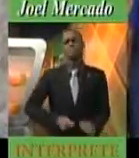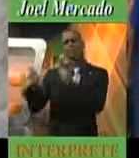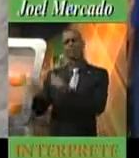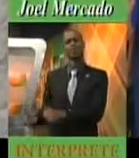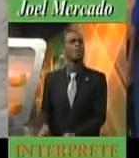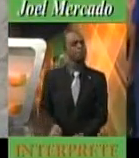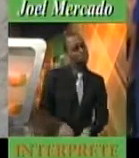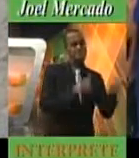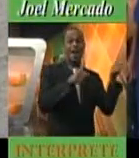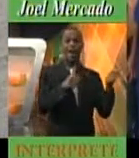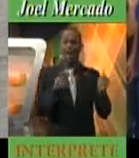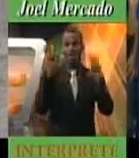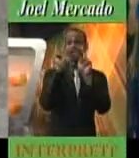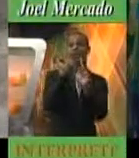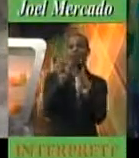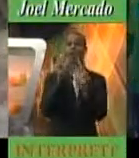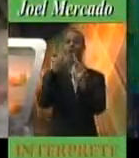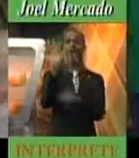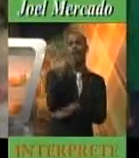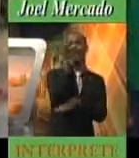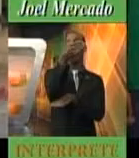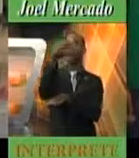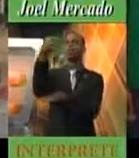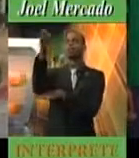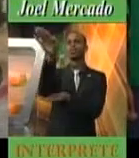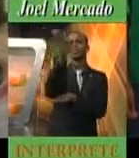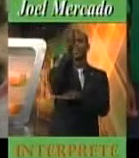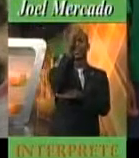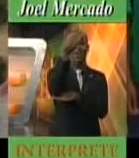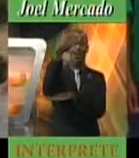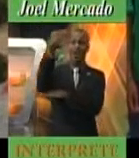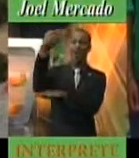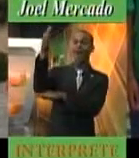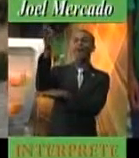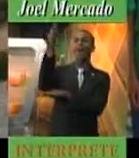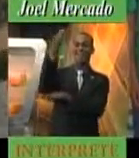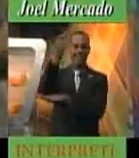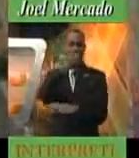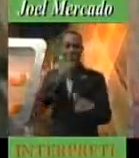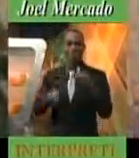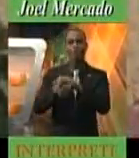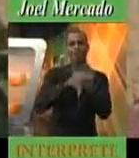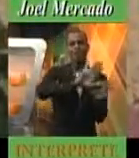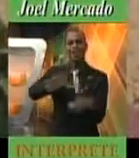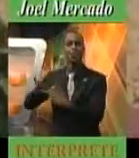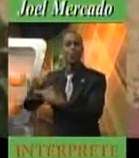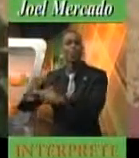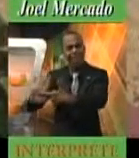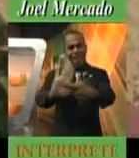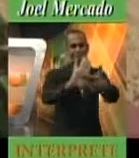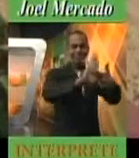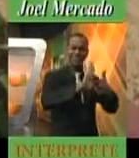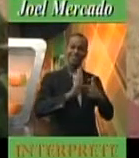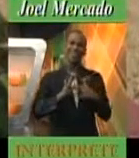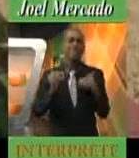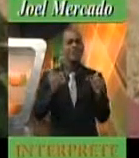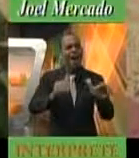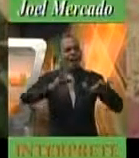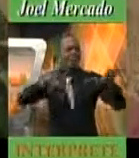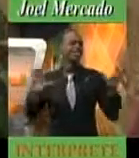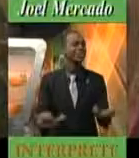dolor, con la esperanza como bandera, y voy saliendo el escondite.